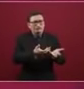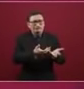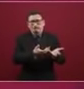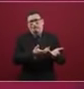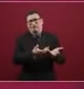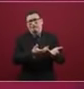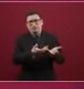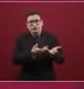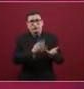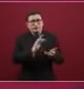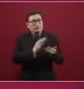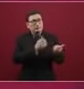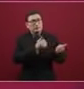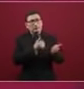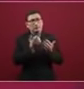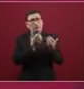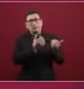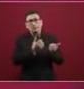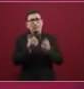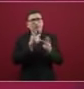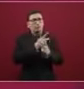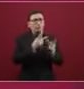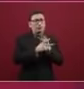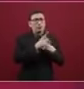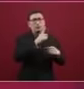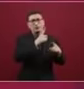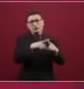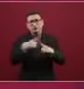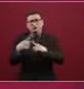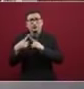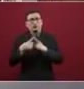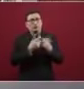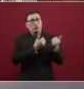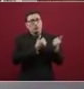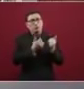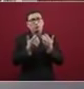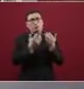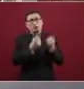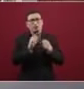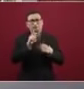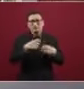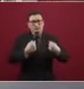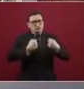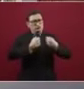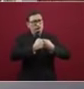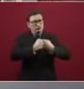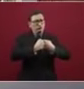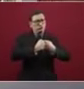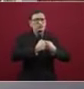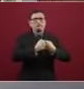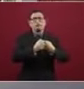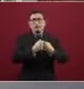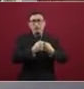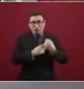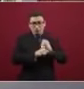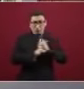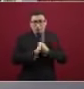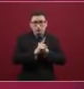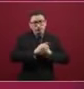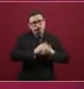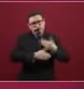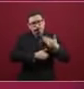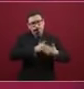el transportar mercancías y el pasar las aduanas, pues que esto se vaya normalizando, se